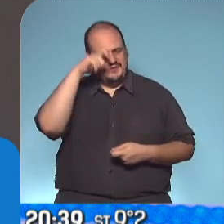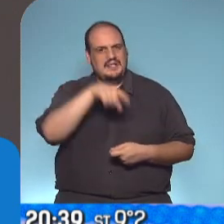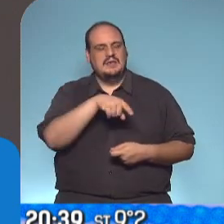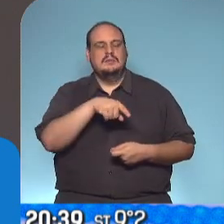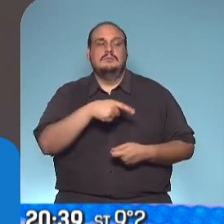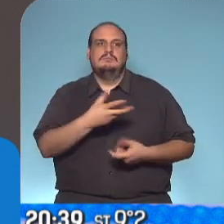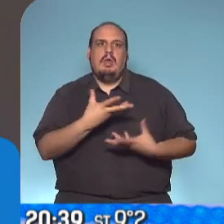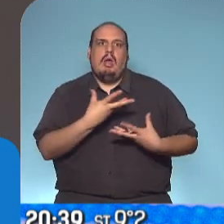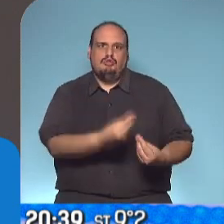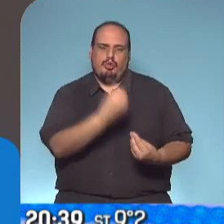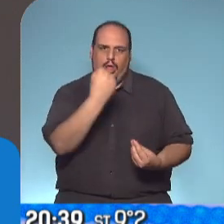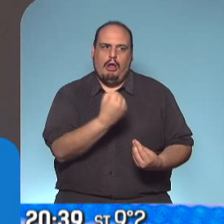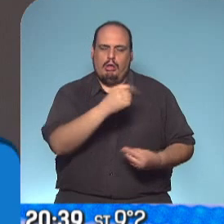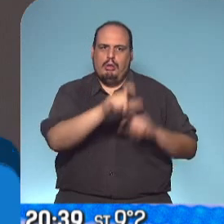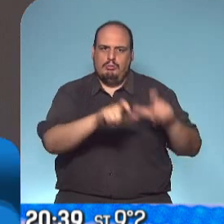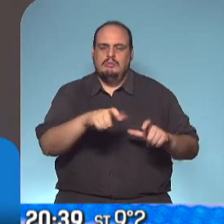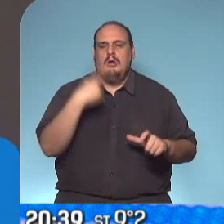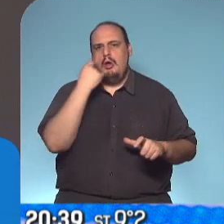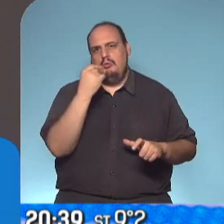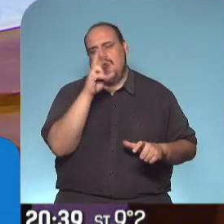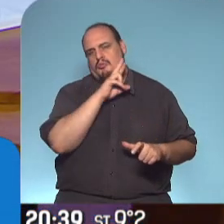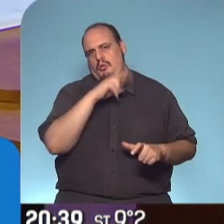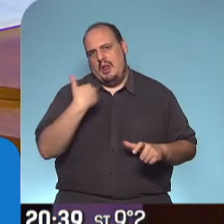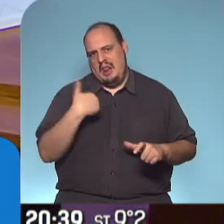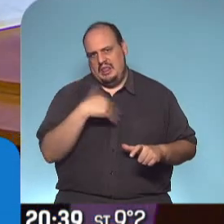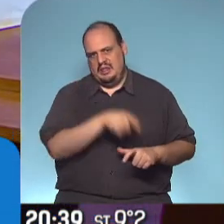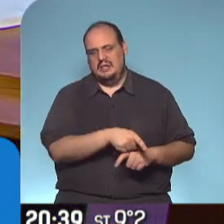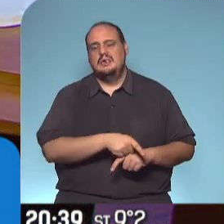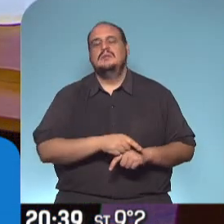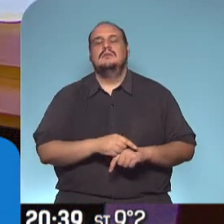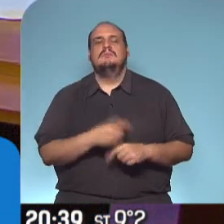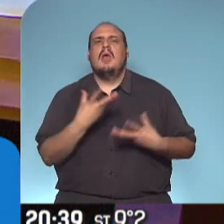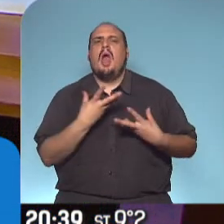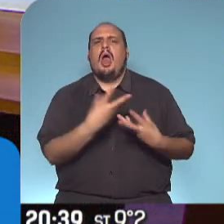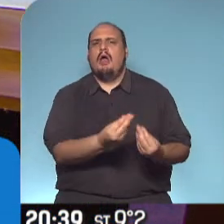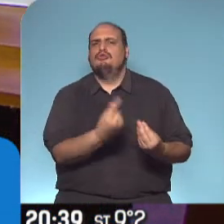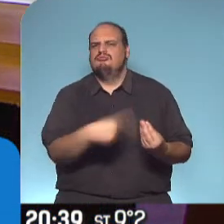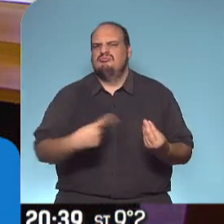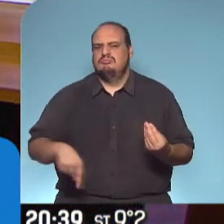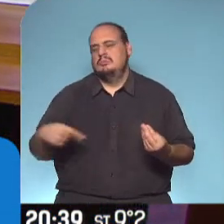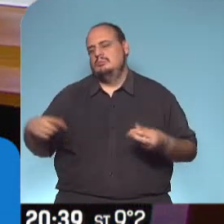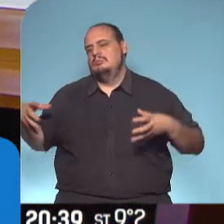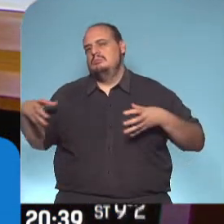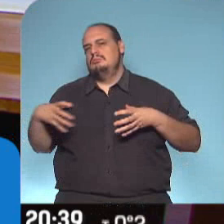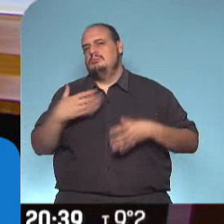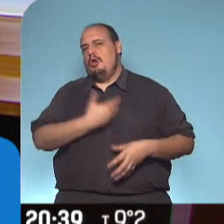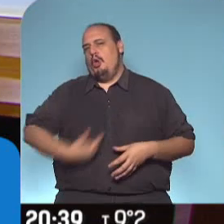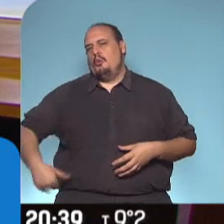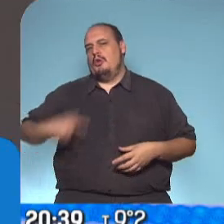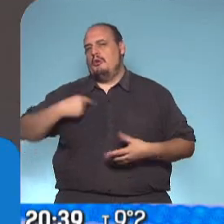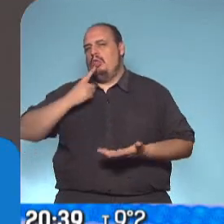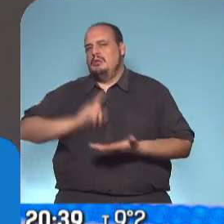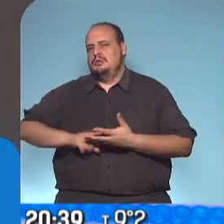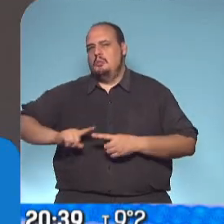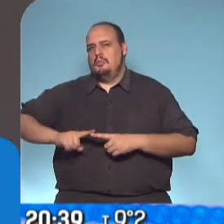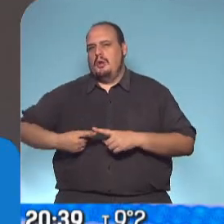muy importante para los argentinos y argentinas, y que esta ayuda tiene que ver con una decisión política de un gobierno que quiere no